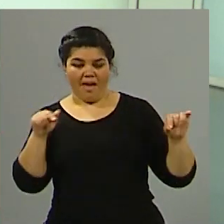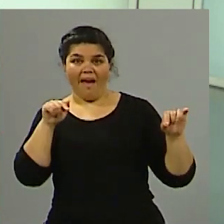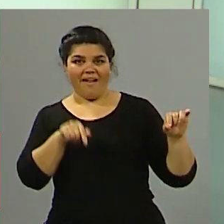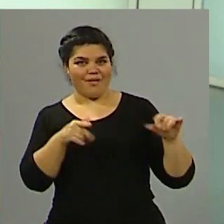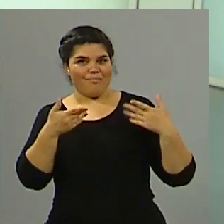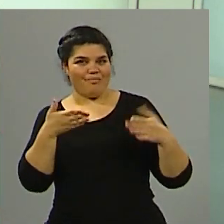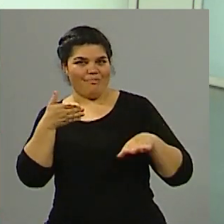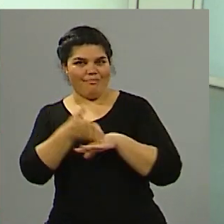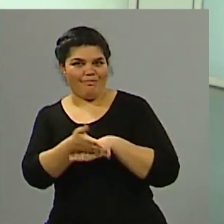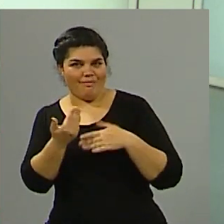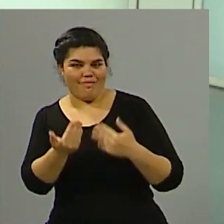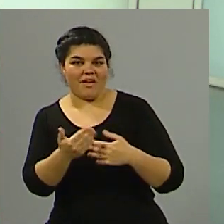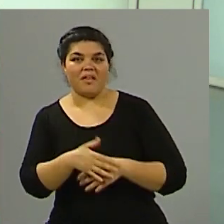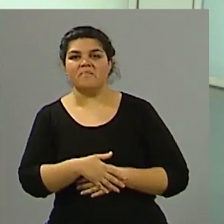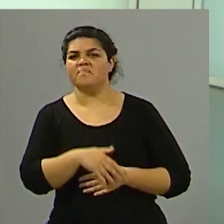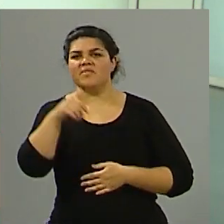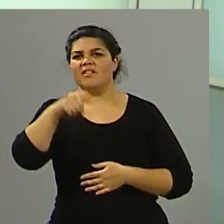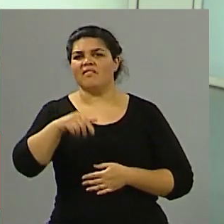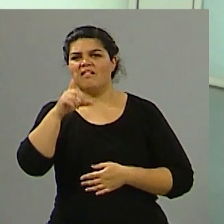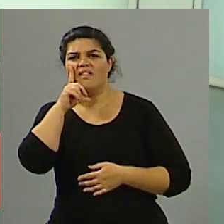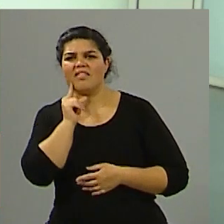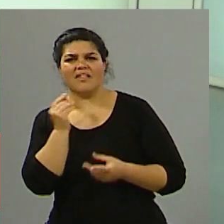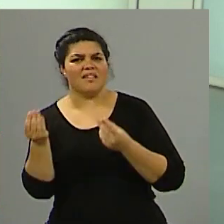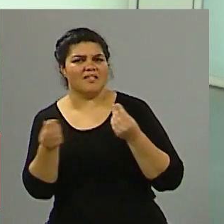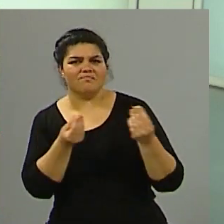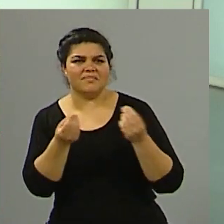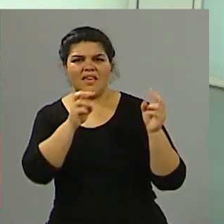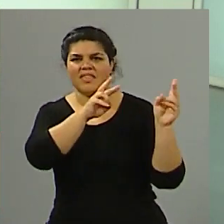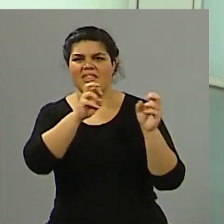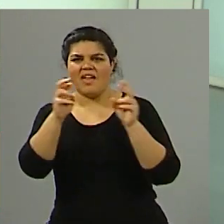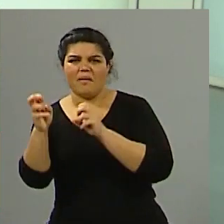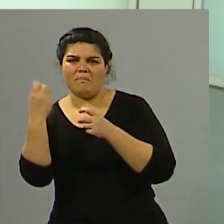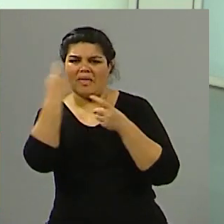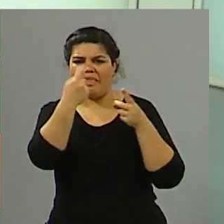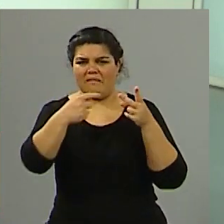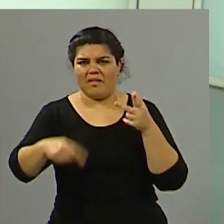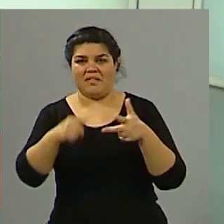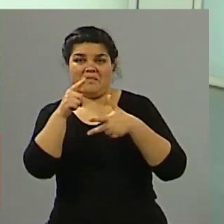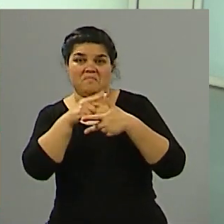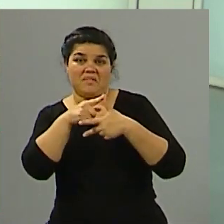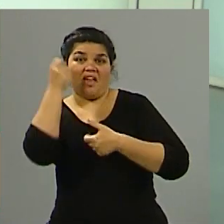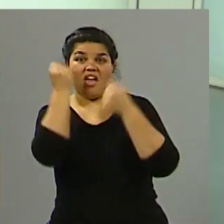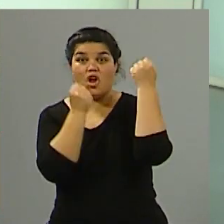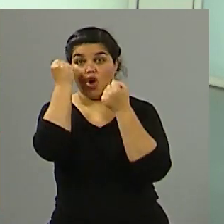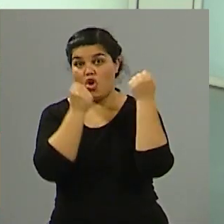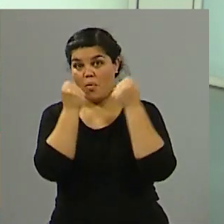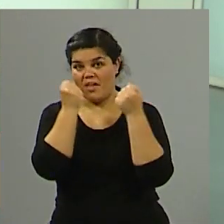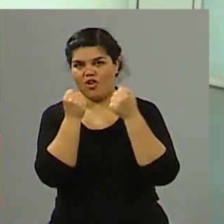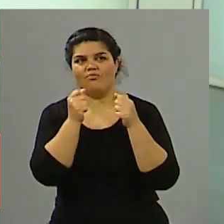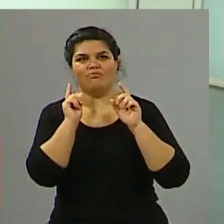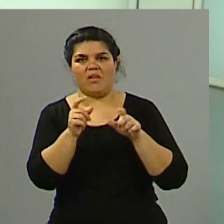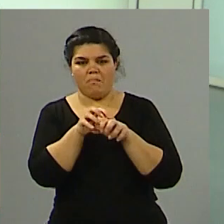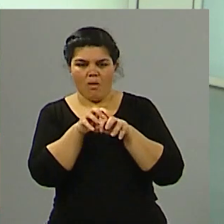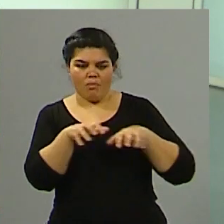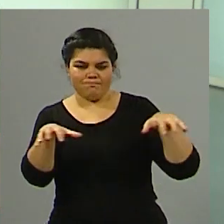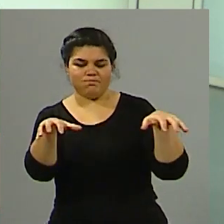www.unidiversidad.com.ar. Hoy vamos a estar hablando de distintos temas, uno el económico, cómo ven el panorama desde dos